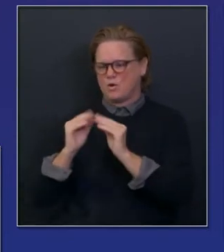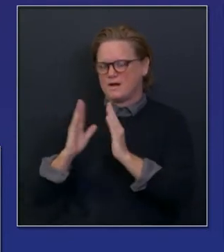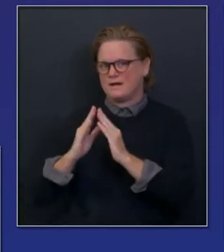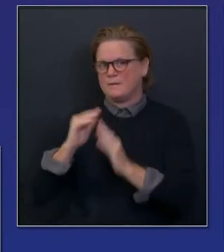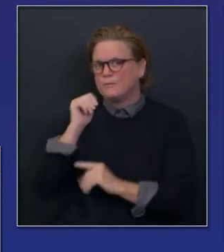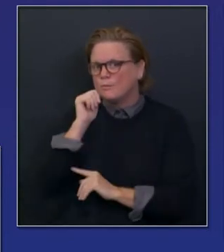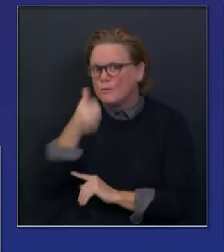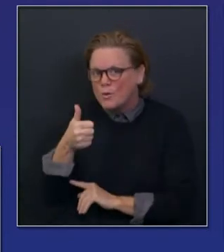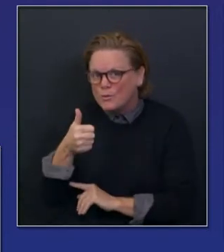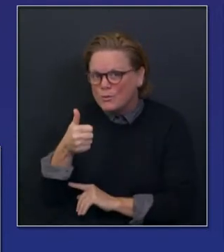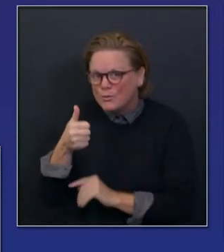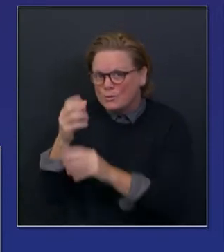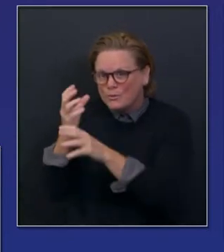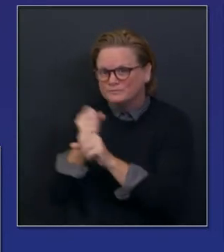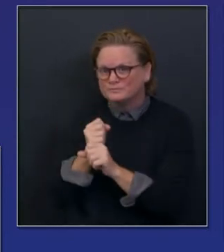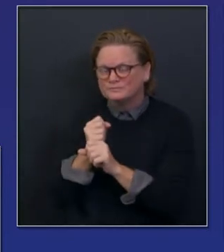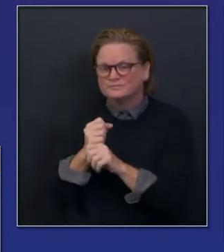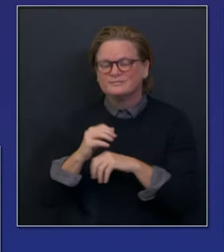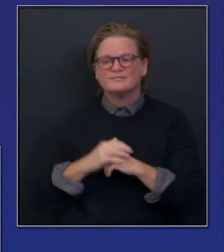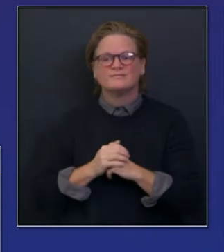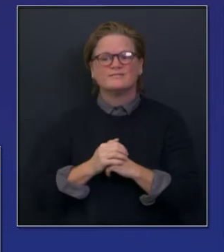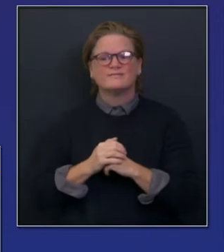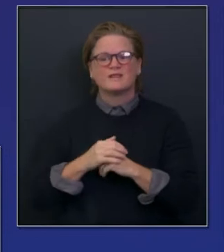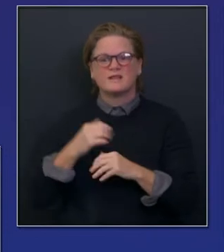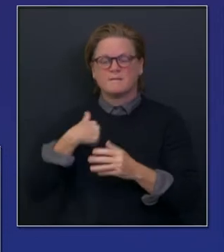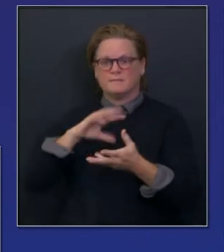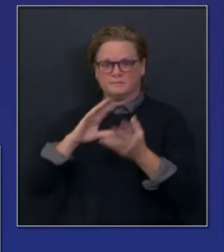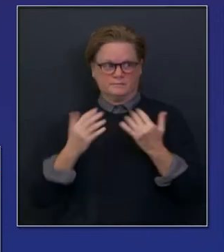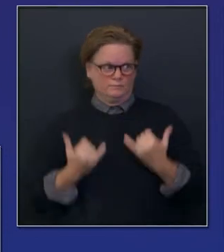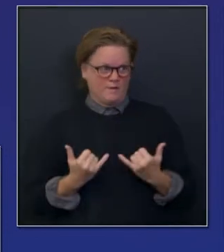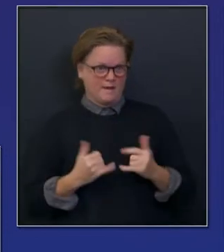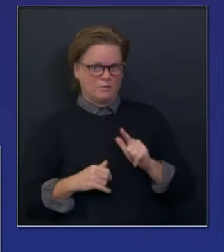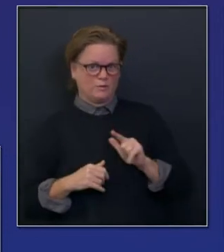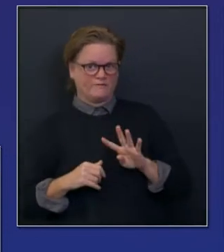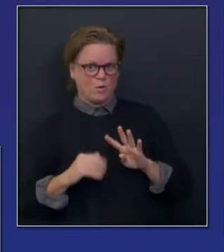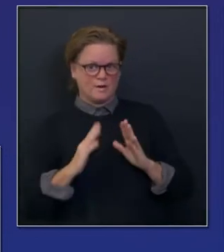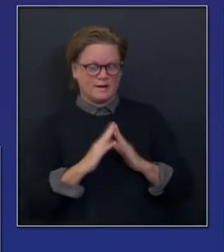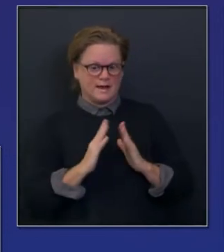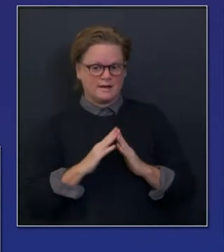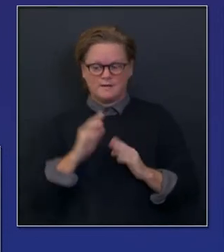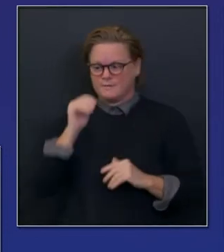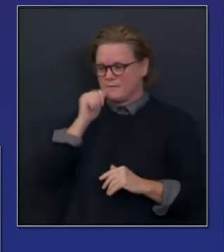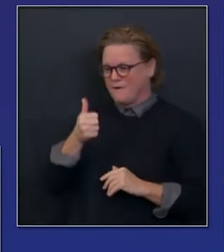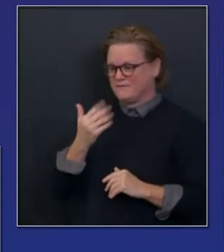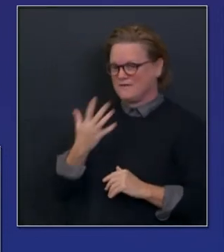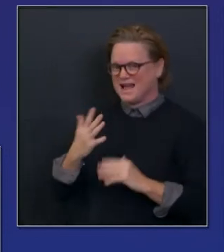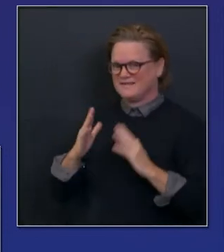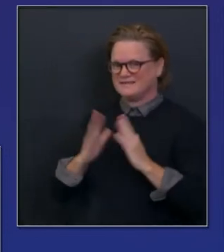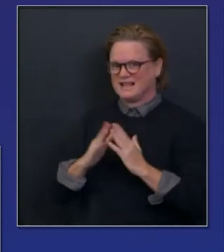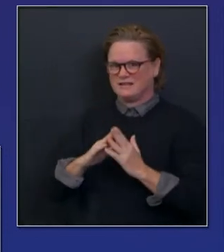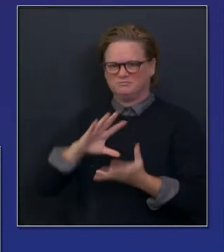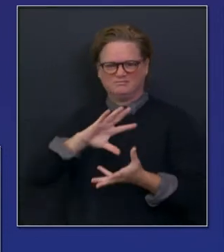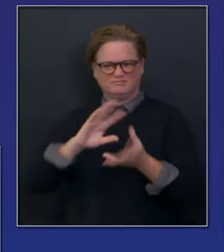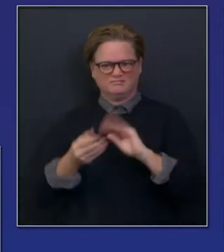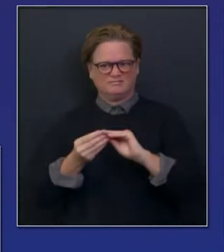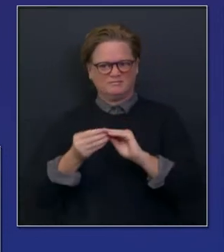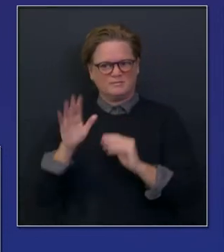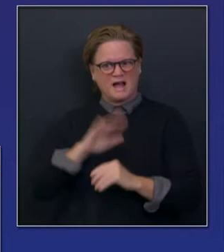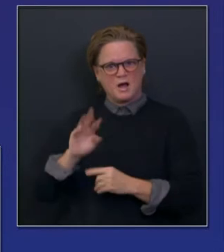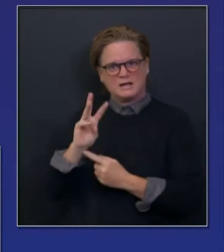las 24 entregas se hacen hoy y se reciben las cinco adicionales mañana, esto representará